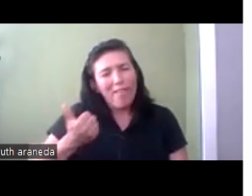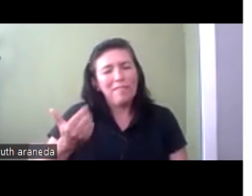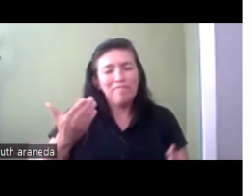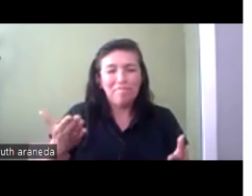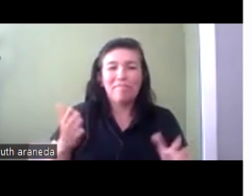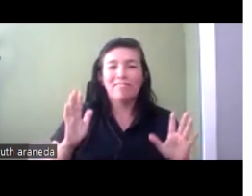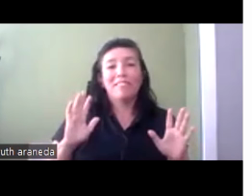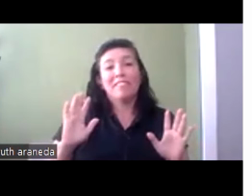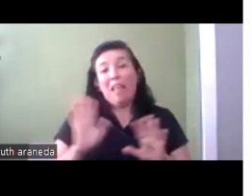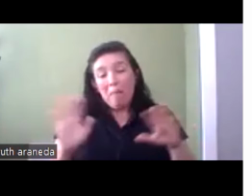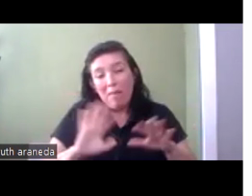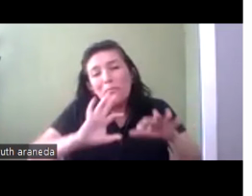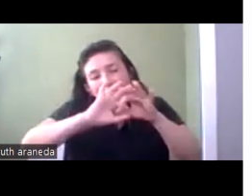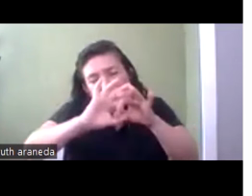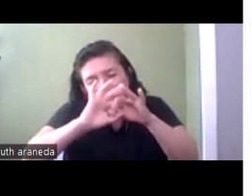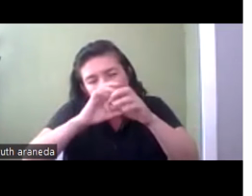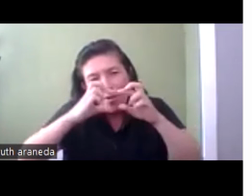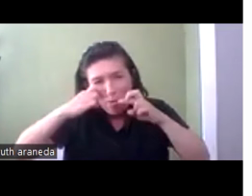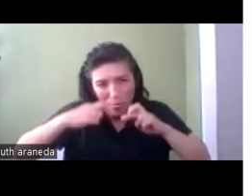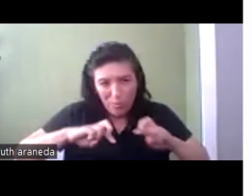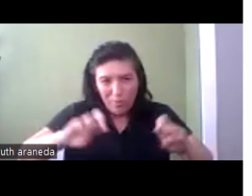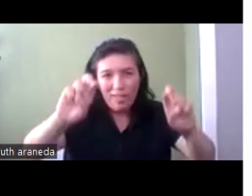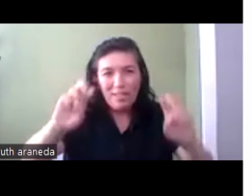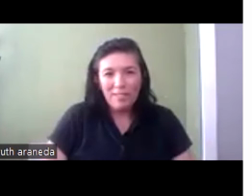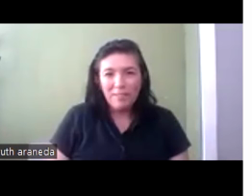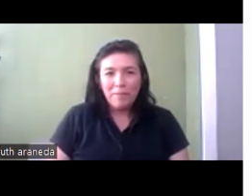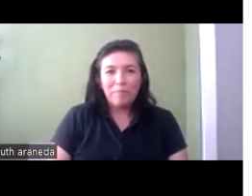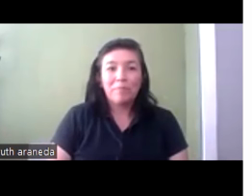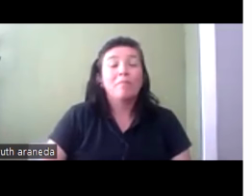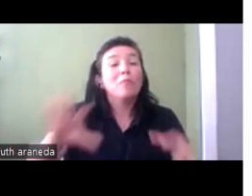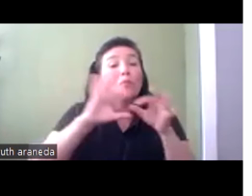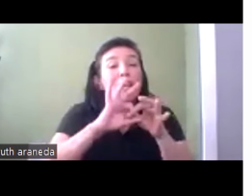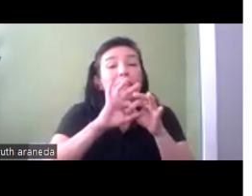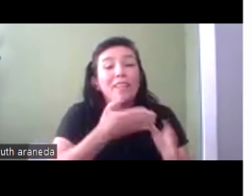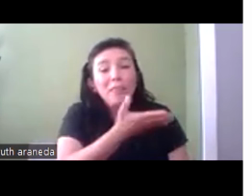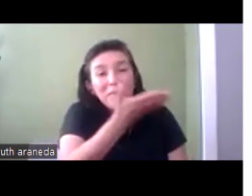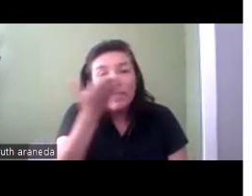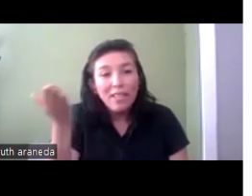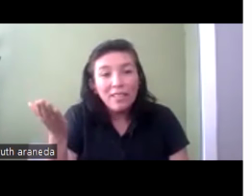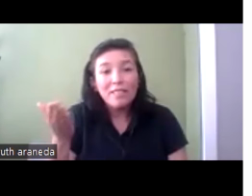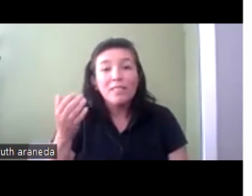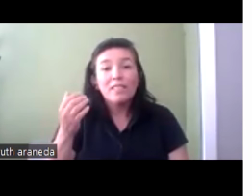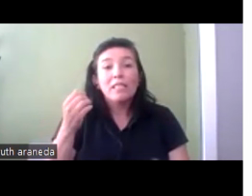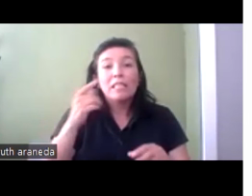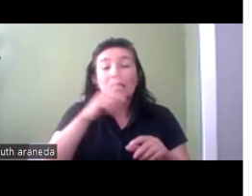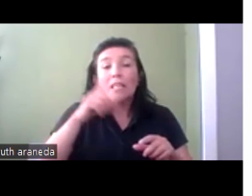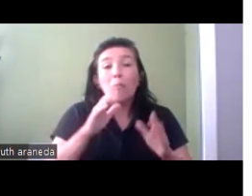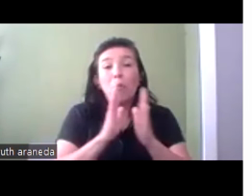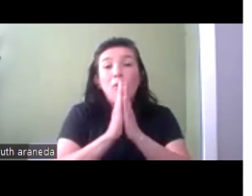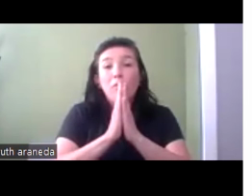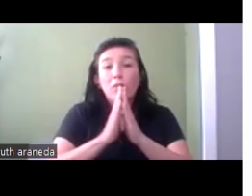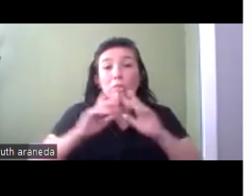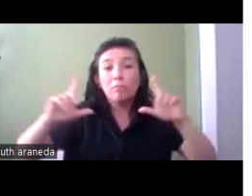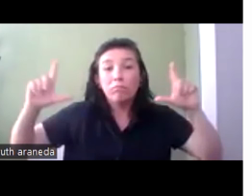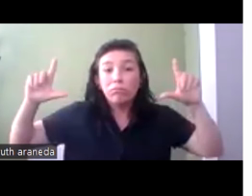eso, muy agradecidos por la oportunidad. Muchas gracias a ustedes. Si pueden dejar de compartir la pantalla para que nos